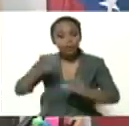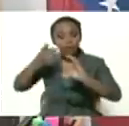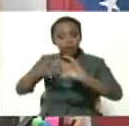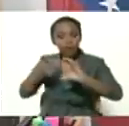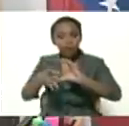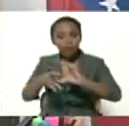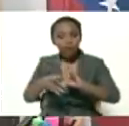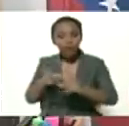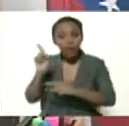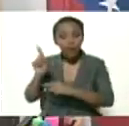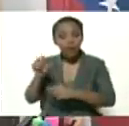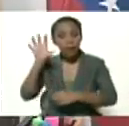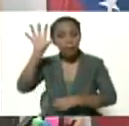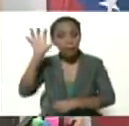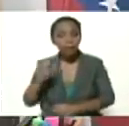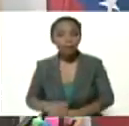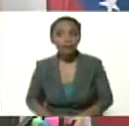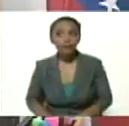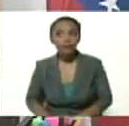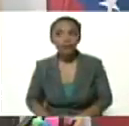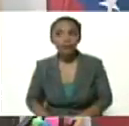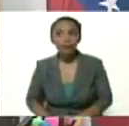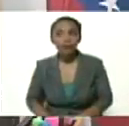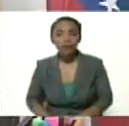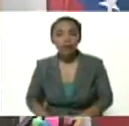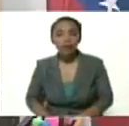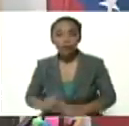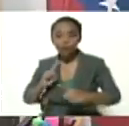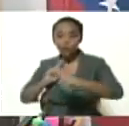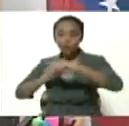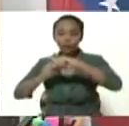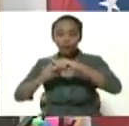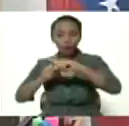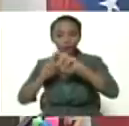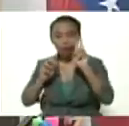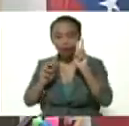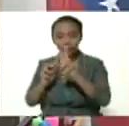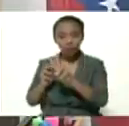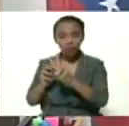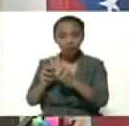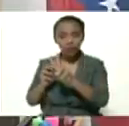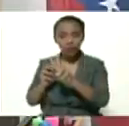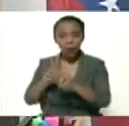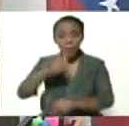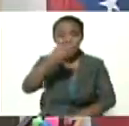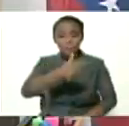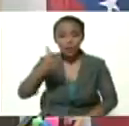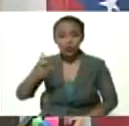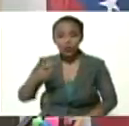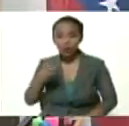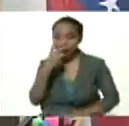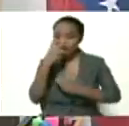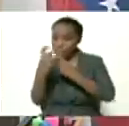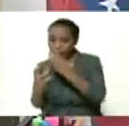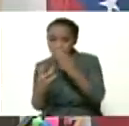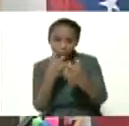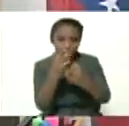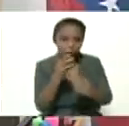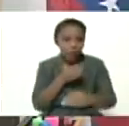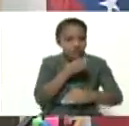carnetizados del carnet de la patria. Se ha determinado casos por ser visitados en su casa,